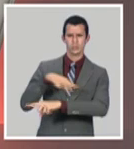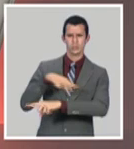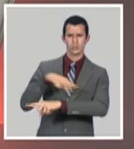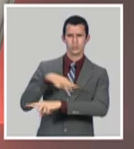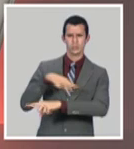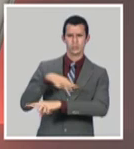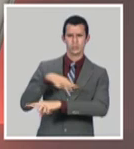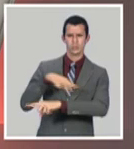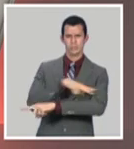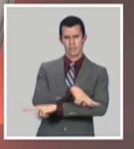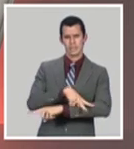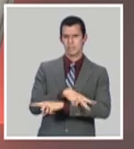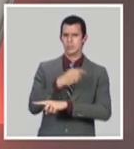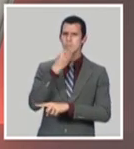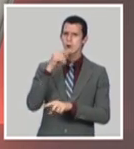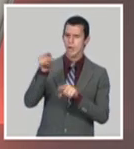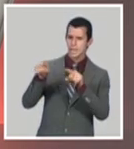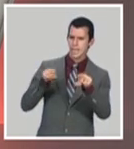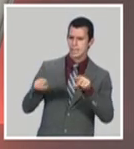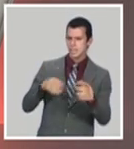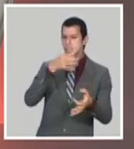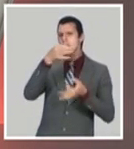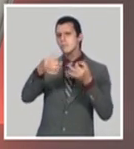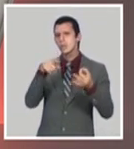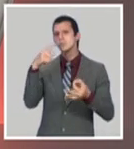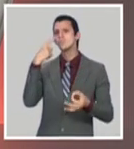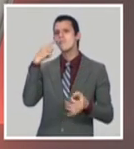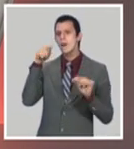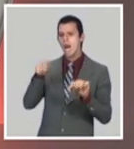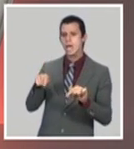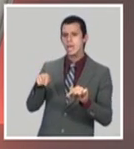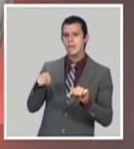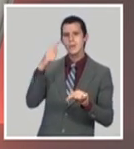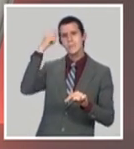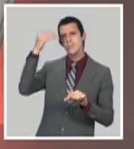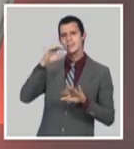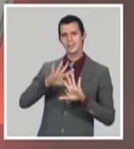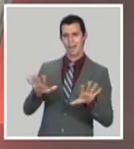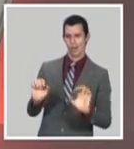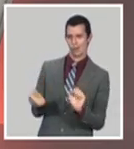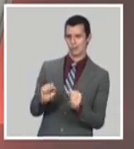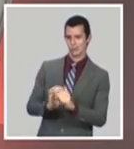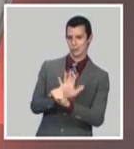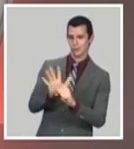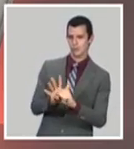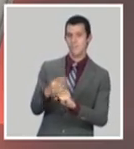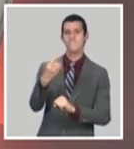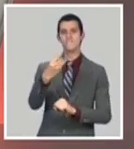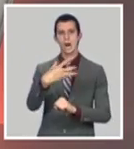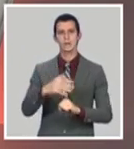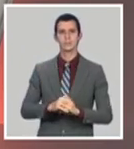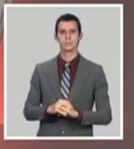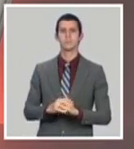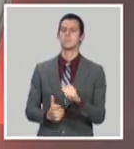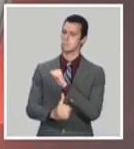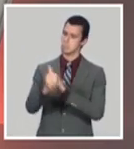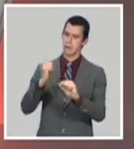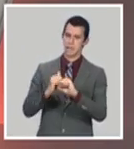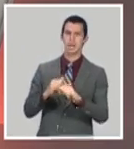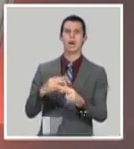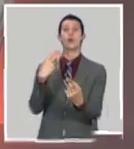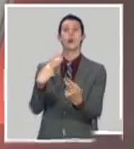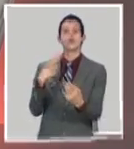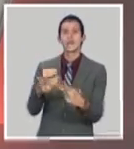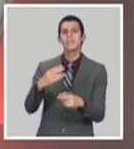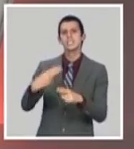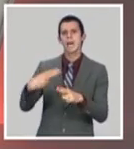este ejemplo para saber que las medidas que nosotros tenemos previstas para el control son las que tenemos que asegurar